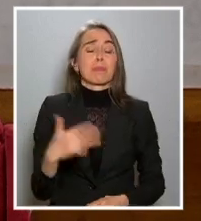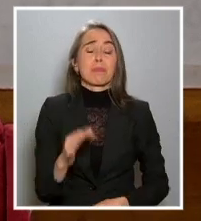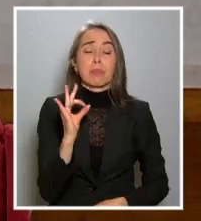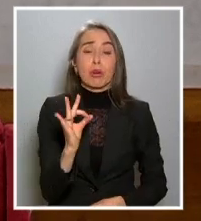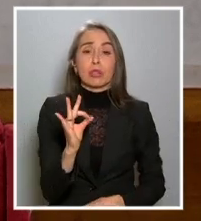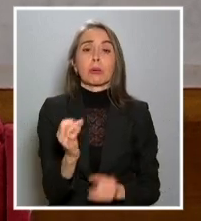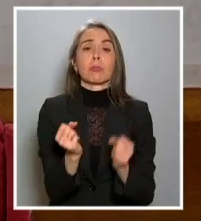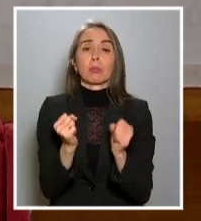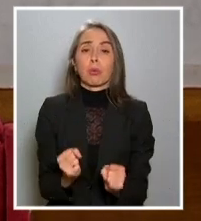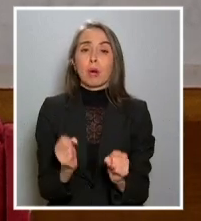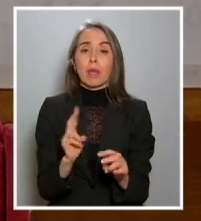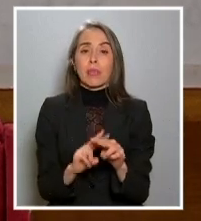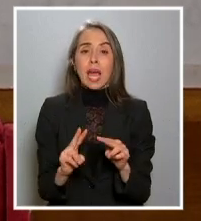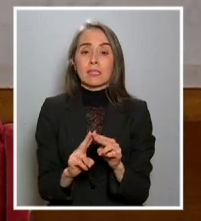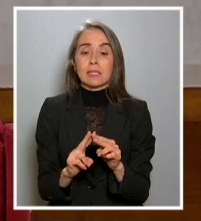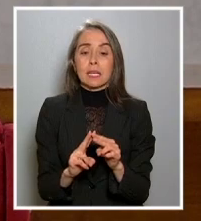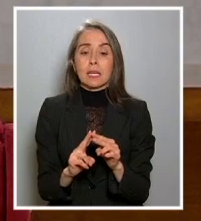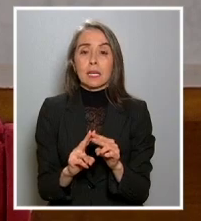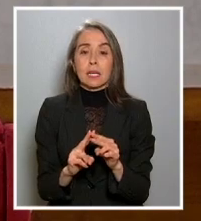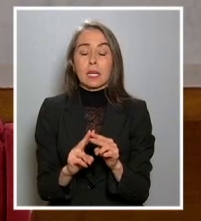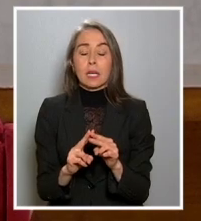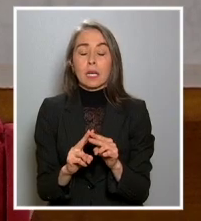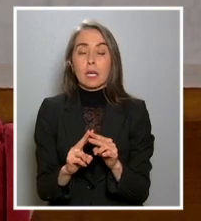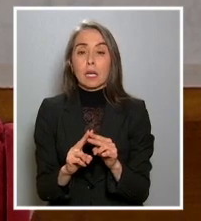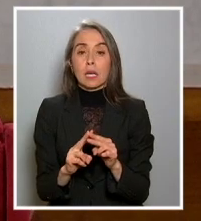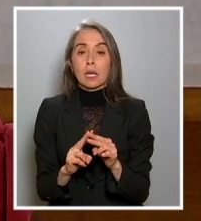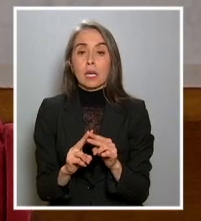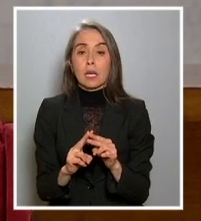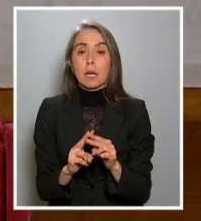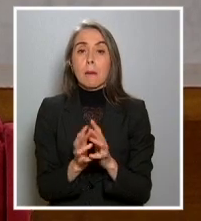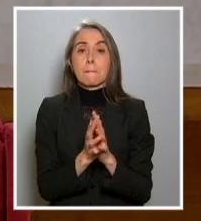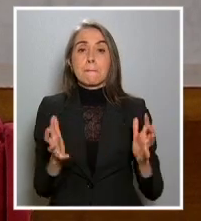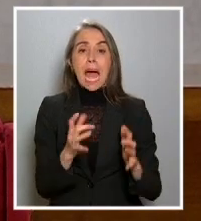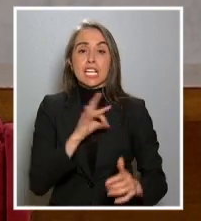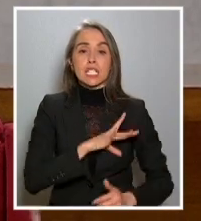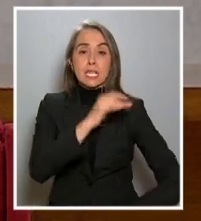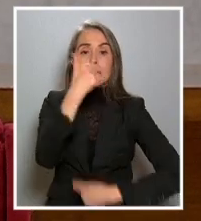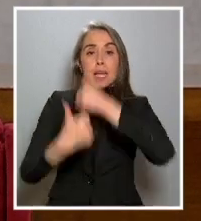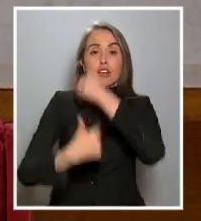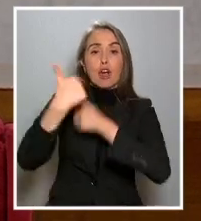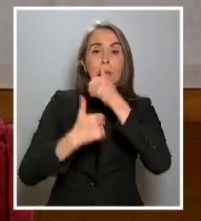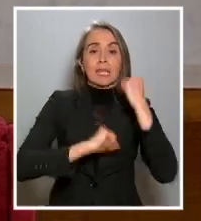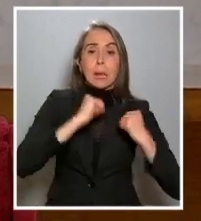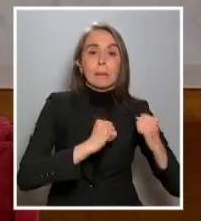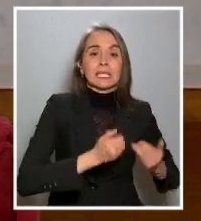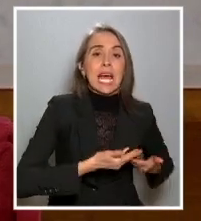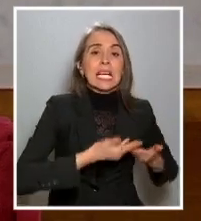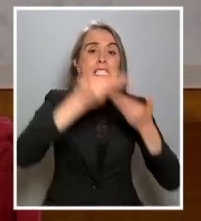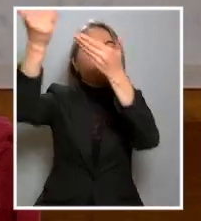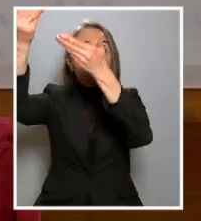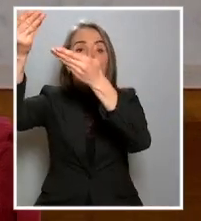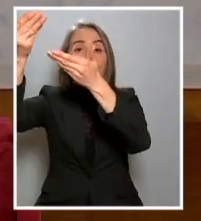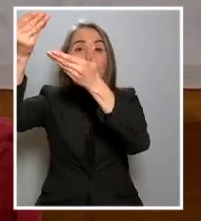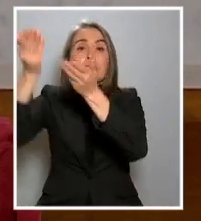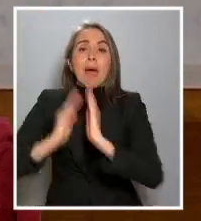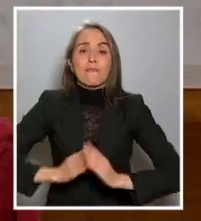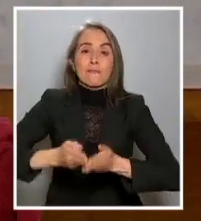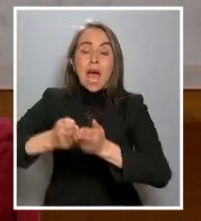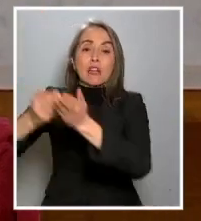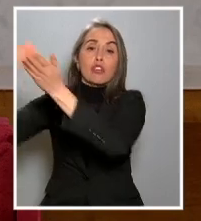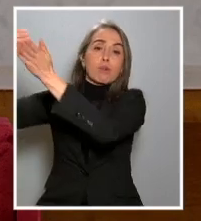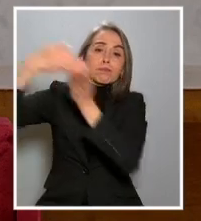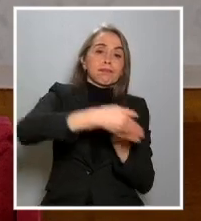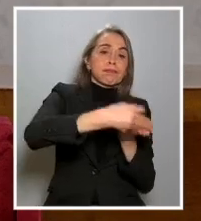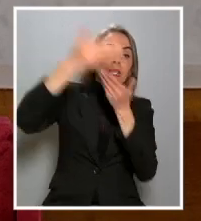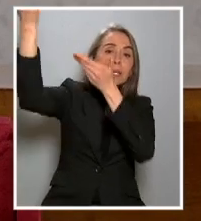poder hacer crecer la competitividad de las empresas exportadoras e importadoras en Chile y defender